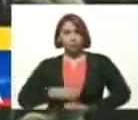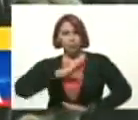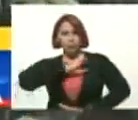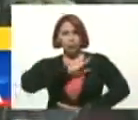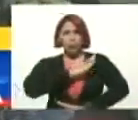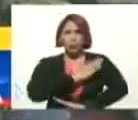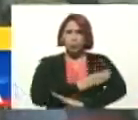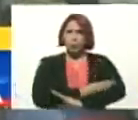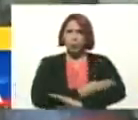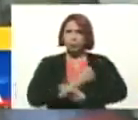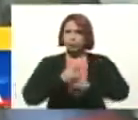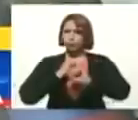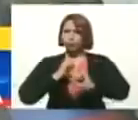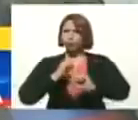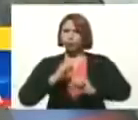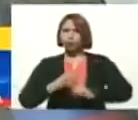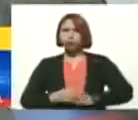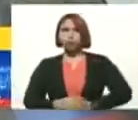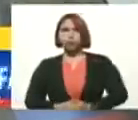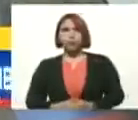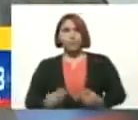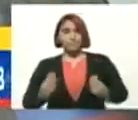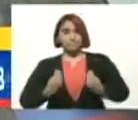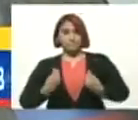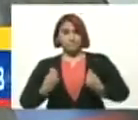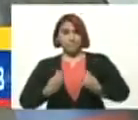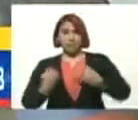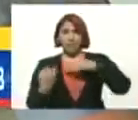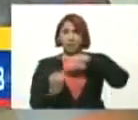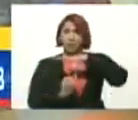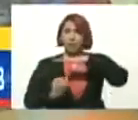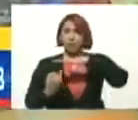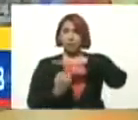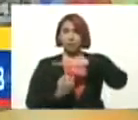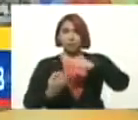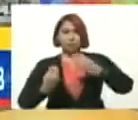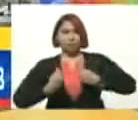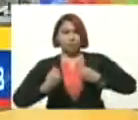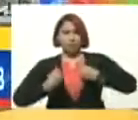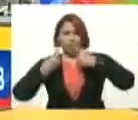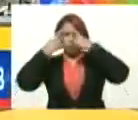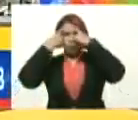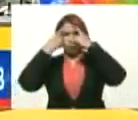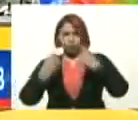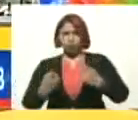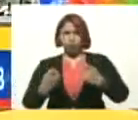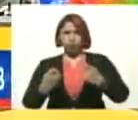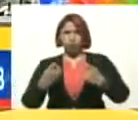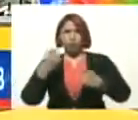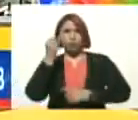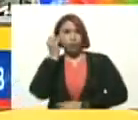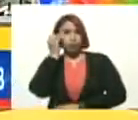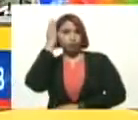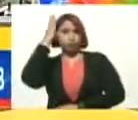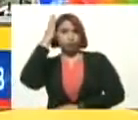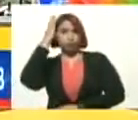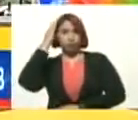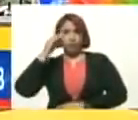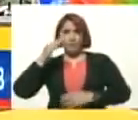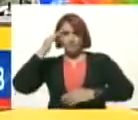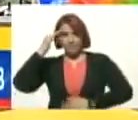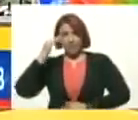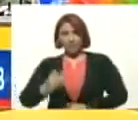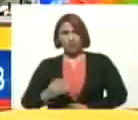fortalecer la vida institucional, la vida profesional y la capacidad militar de la Fuerza